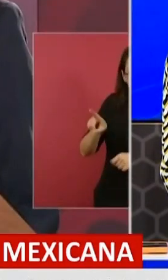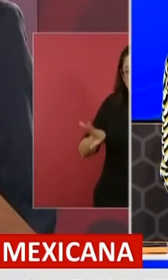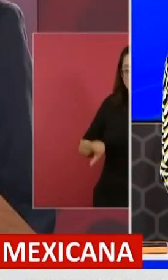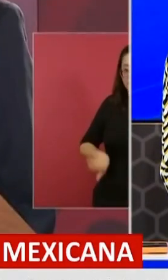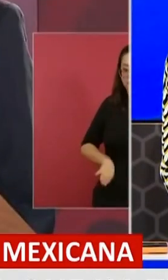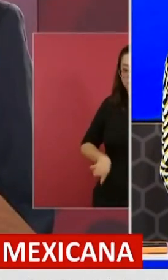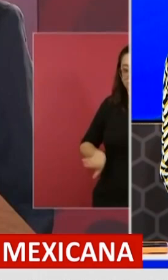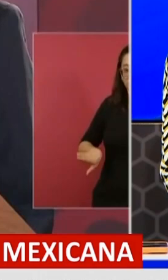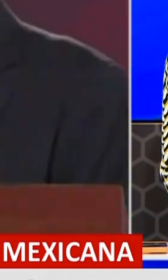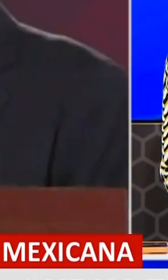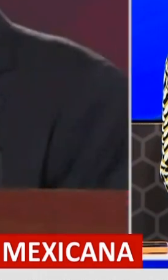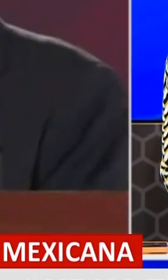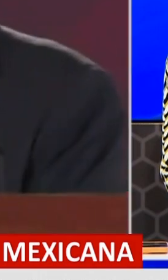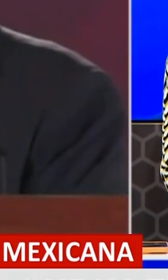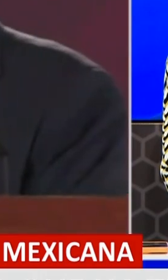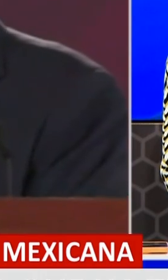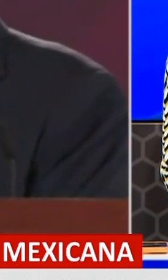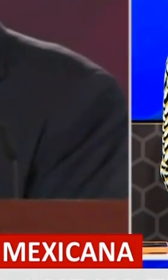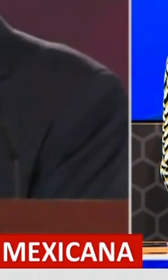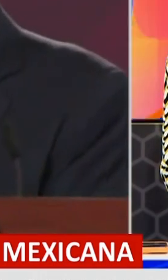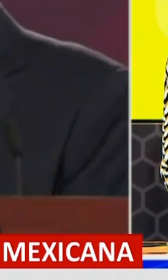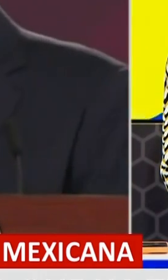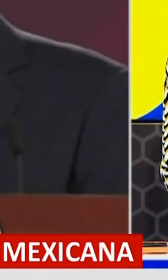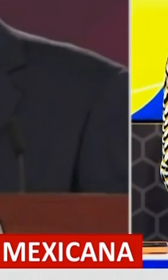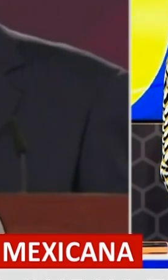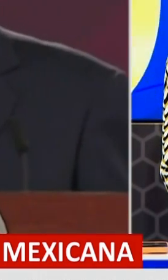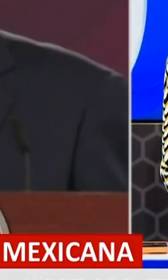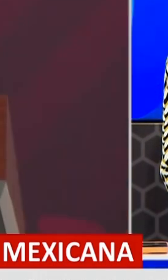las reuniones que ha habido